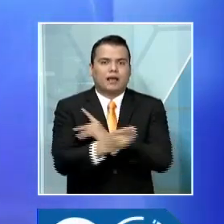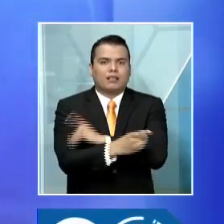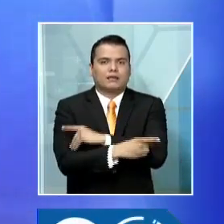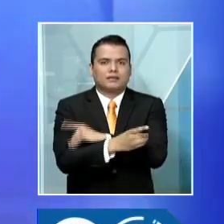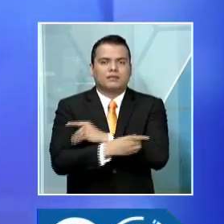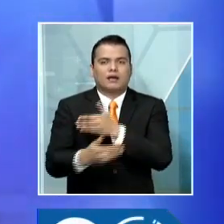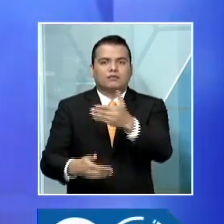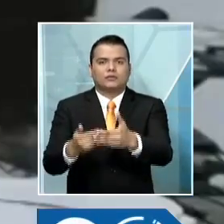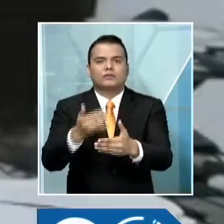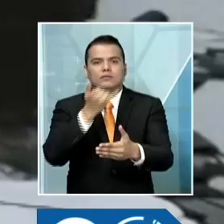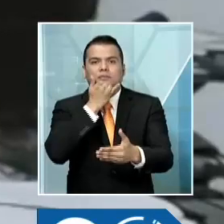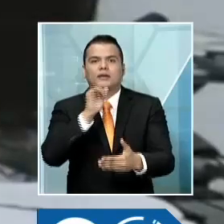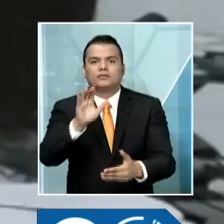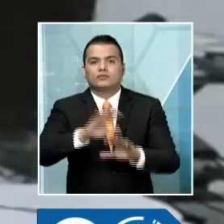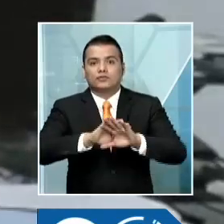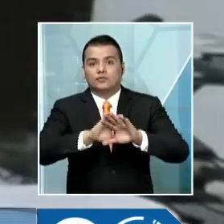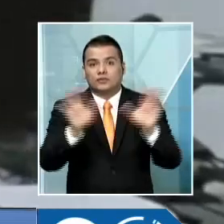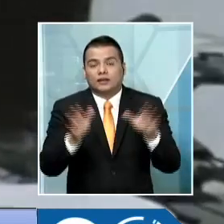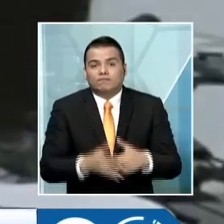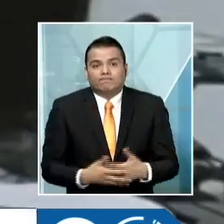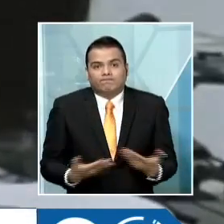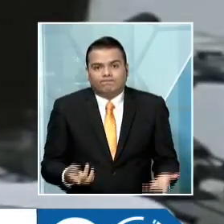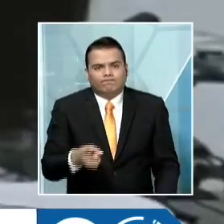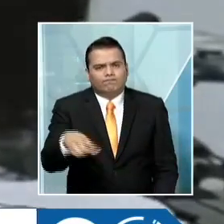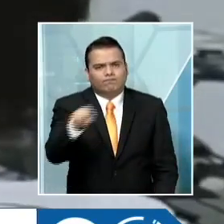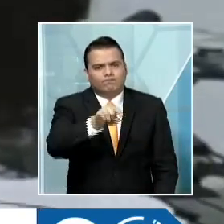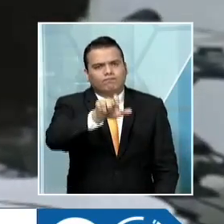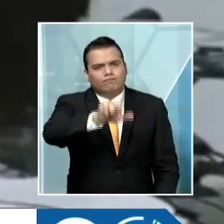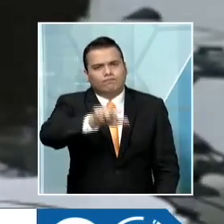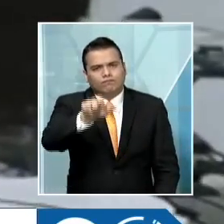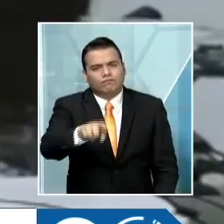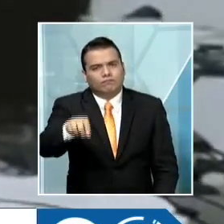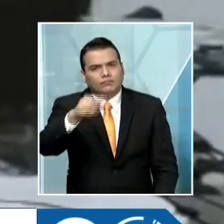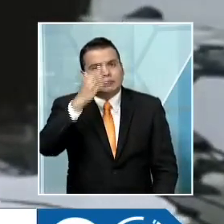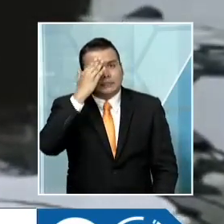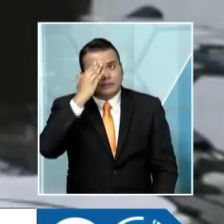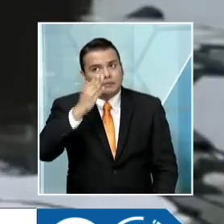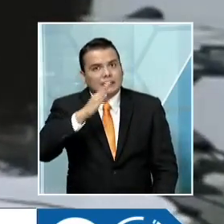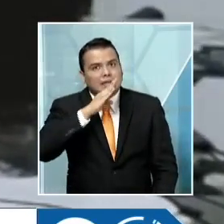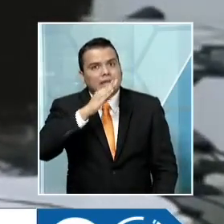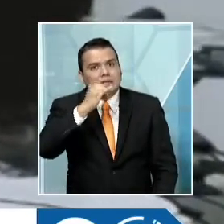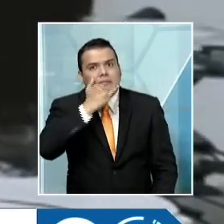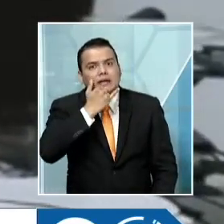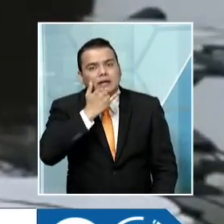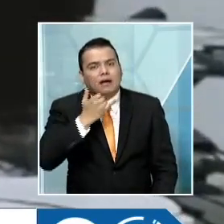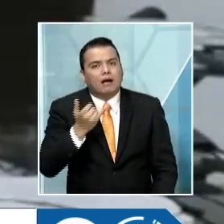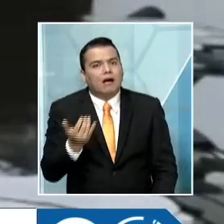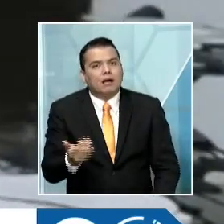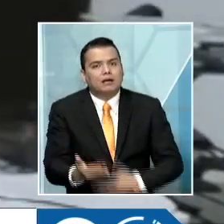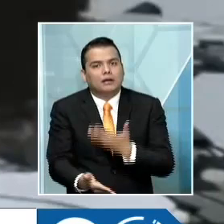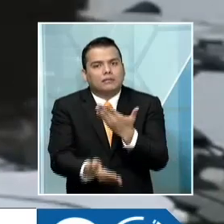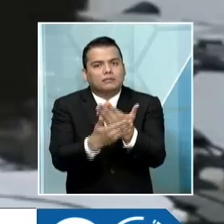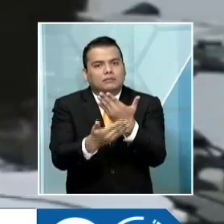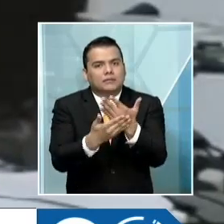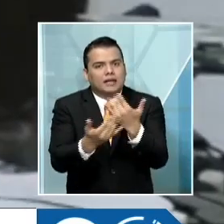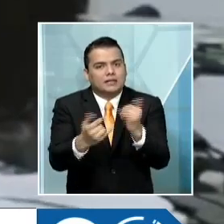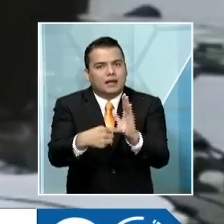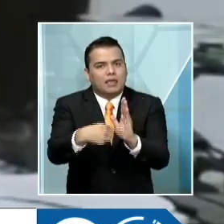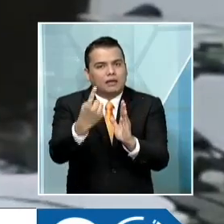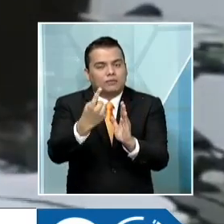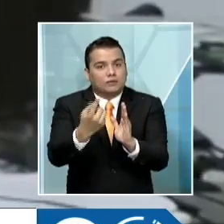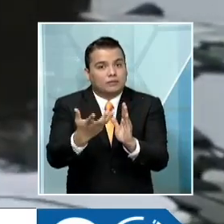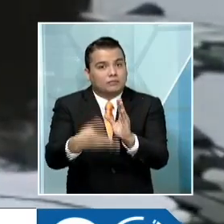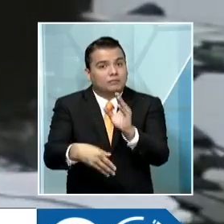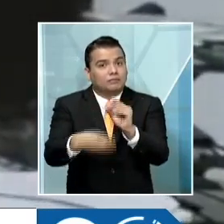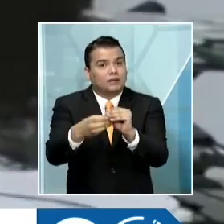y disciplinario. Invitamos a que ustedes, ciudadanos, denuncien cualquier hecho de corrupción y, lo más importante,